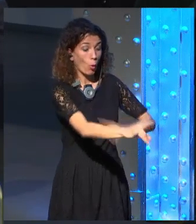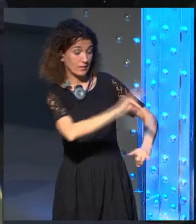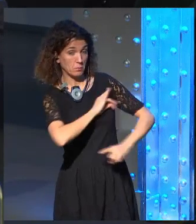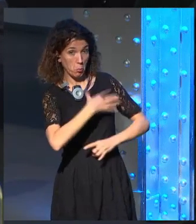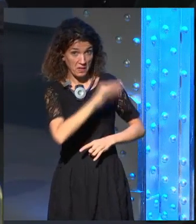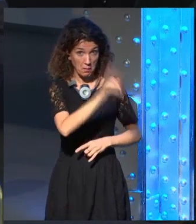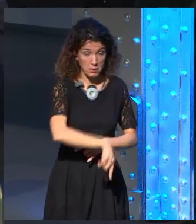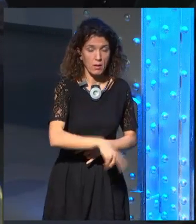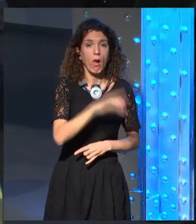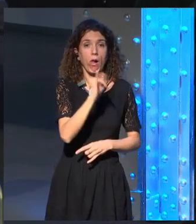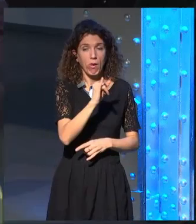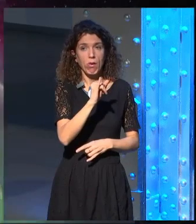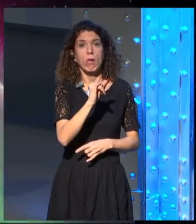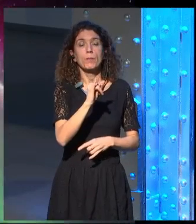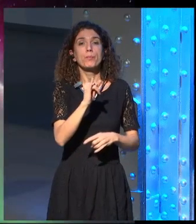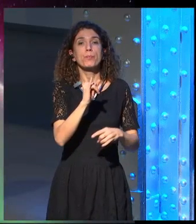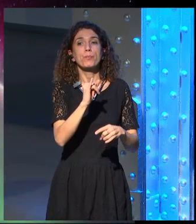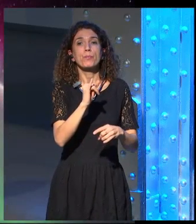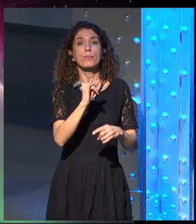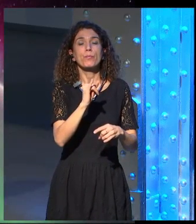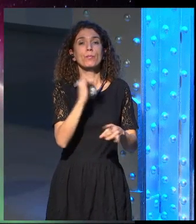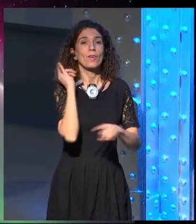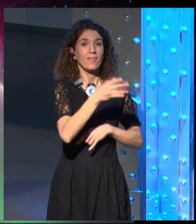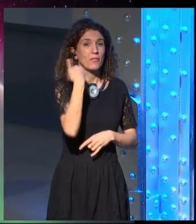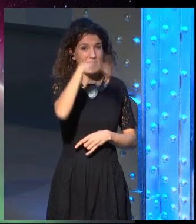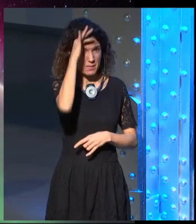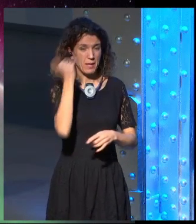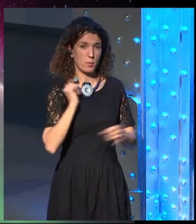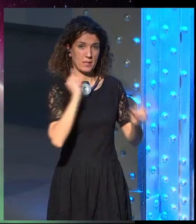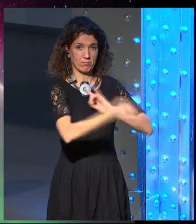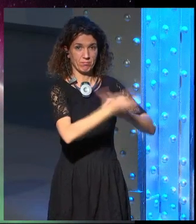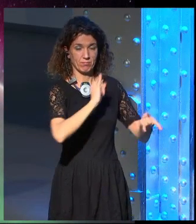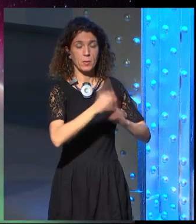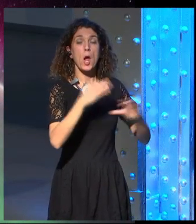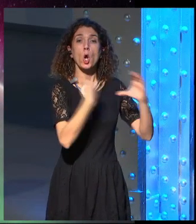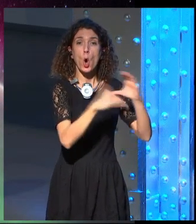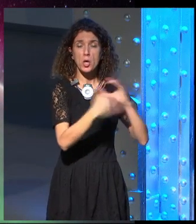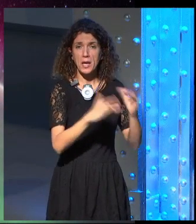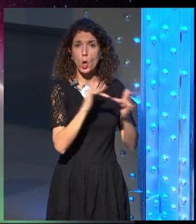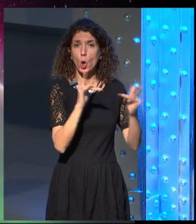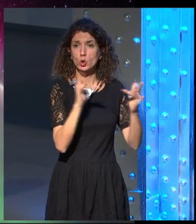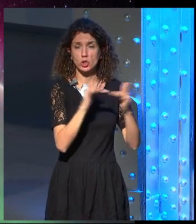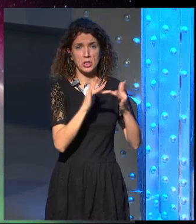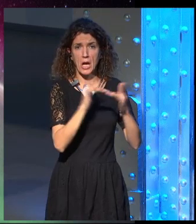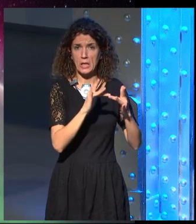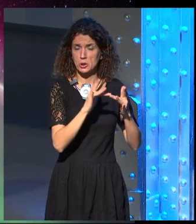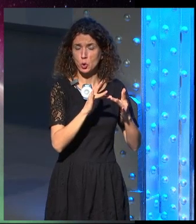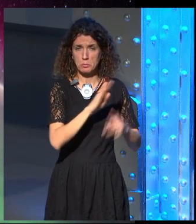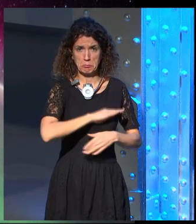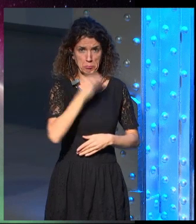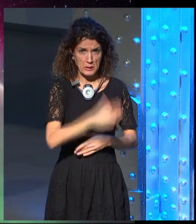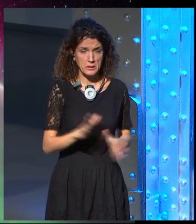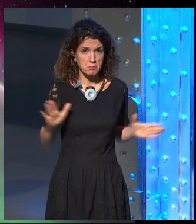llamada. Tenemos conferencias telefónicas, las teníamos los fines de semana, teníamos correo electrónico, entonces la conectividad es bastante buena, la